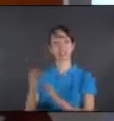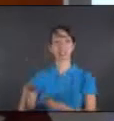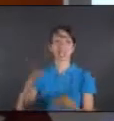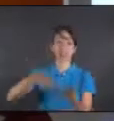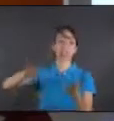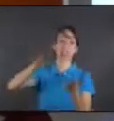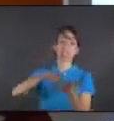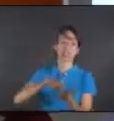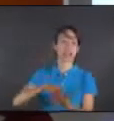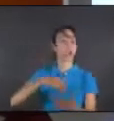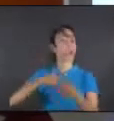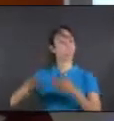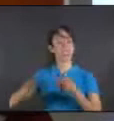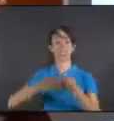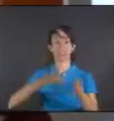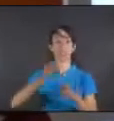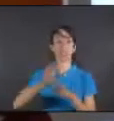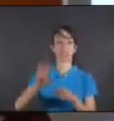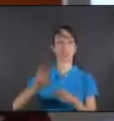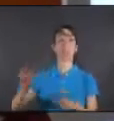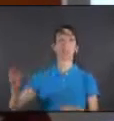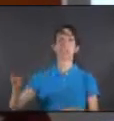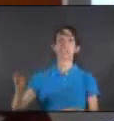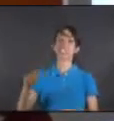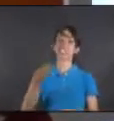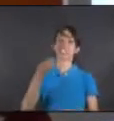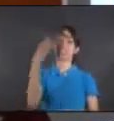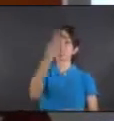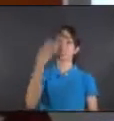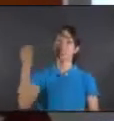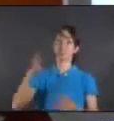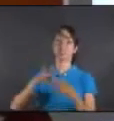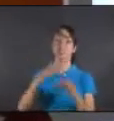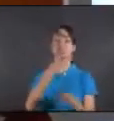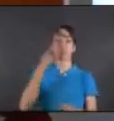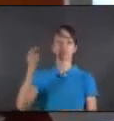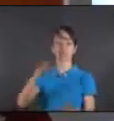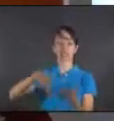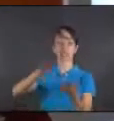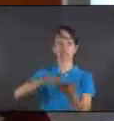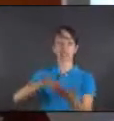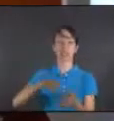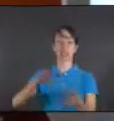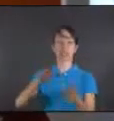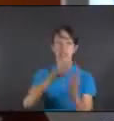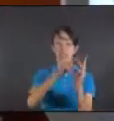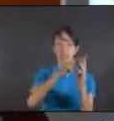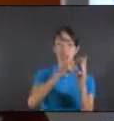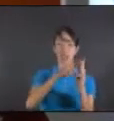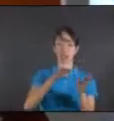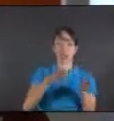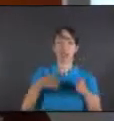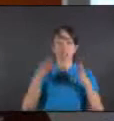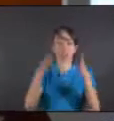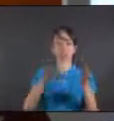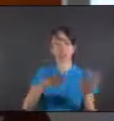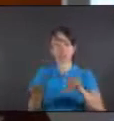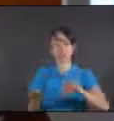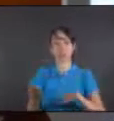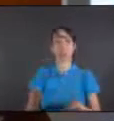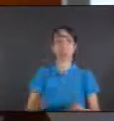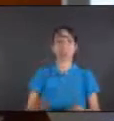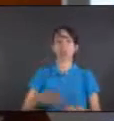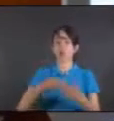ella se dio cuenta que había resucitado, había un renuevo. Entonces, en el primer día de la semana nos damos